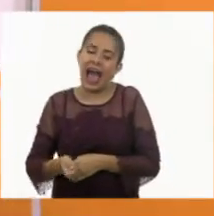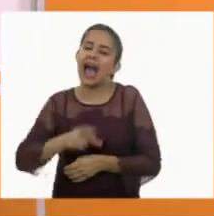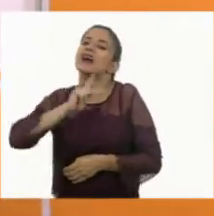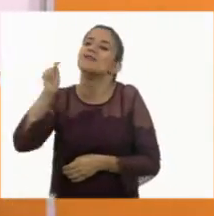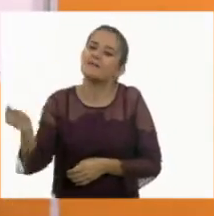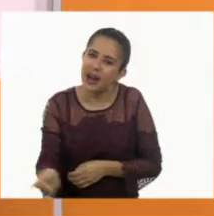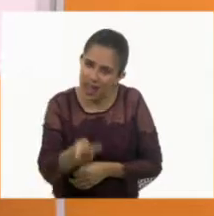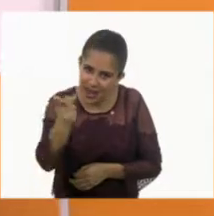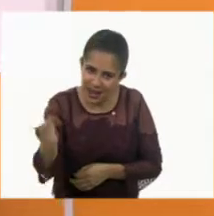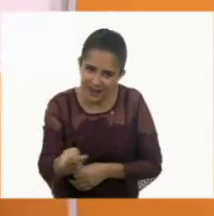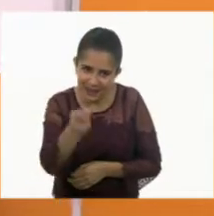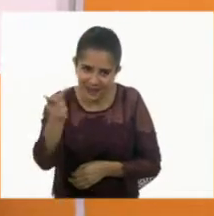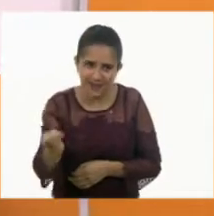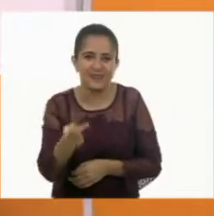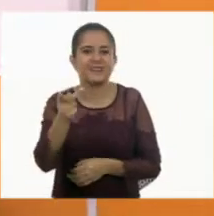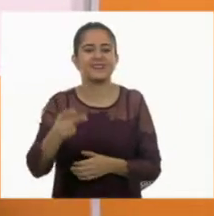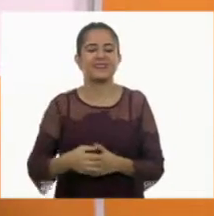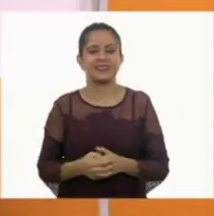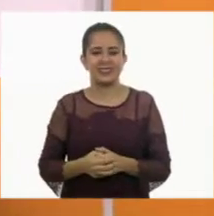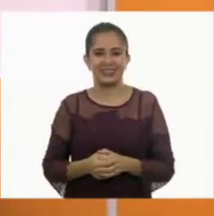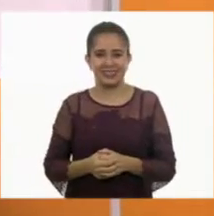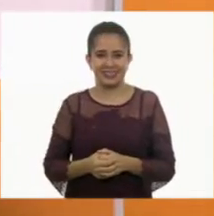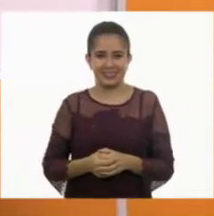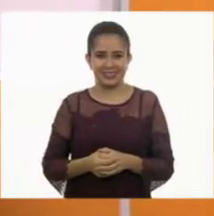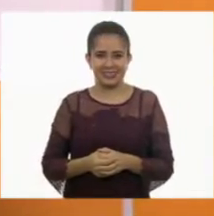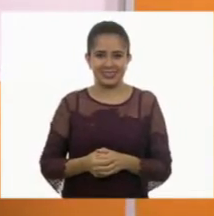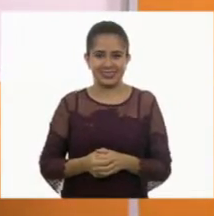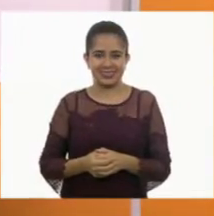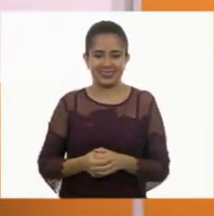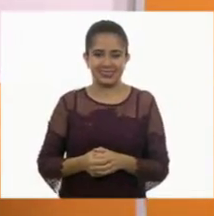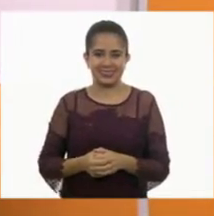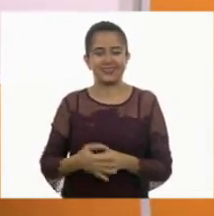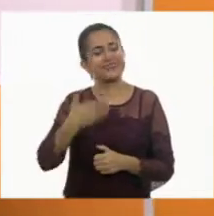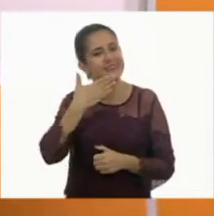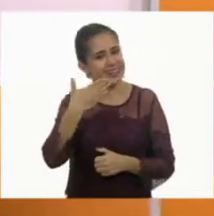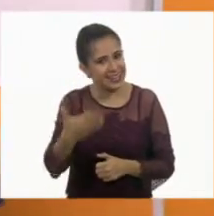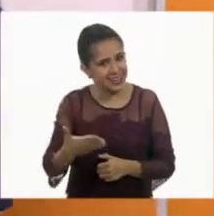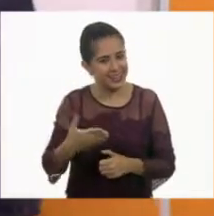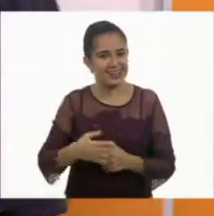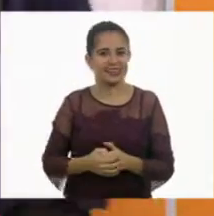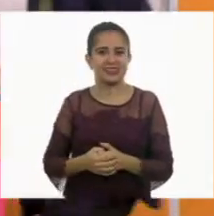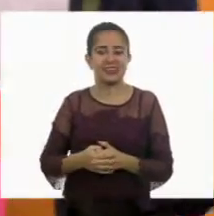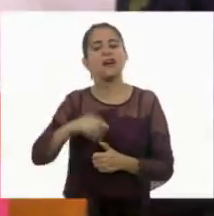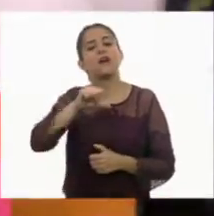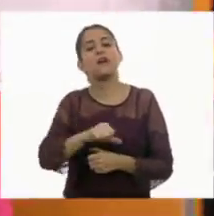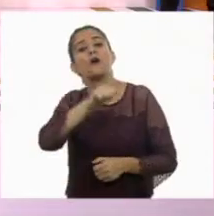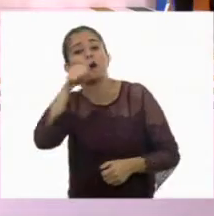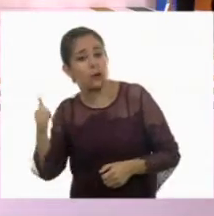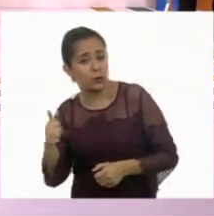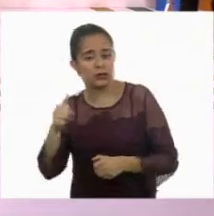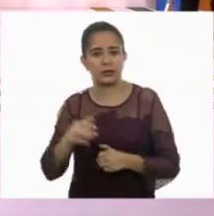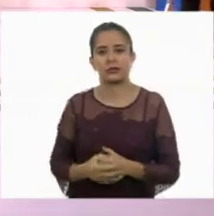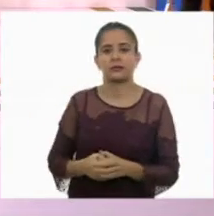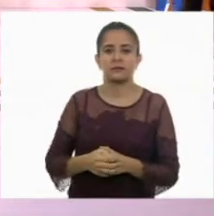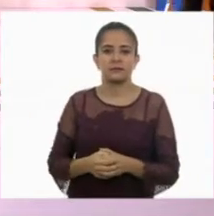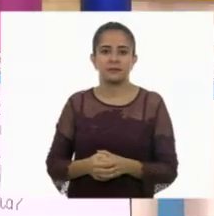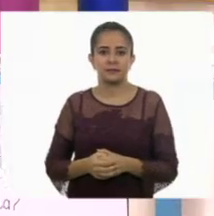es interrogativa. Interrogativa. Muy bien. Y la otra